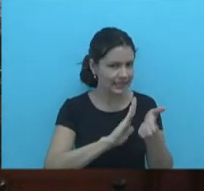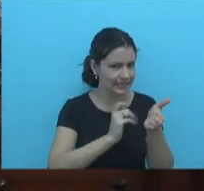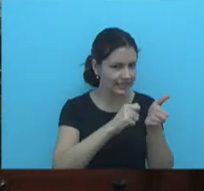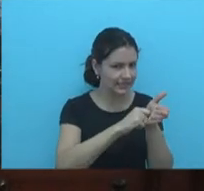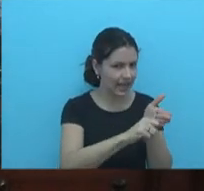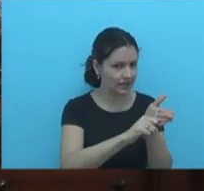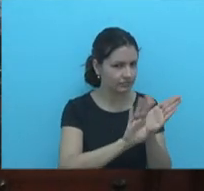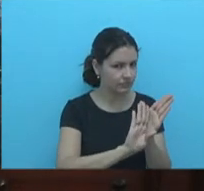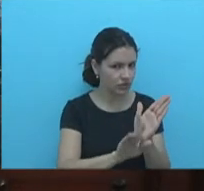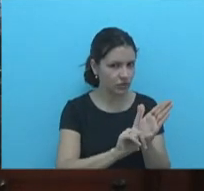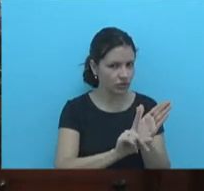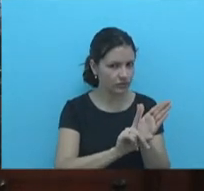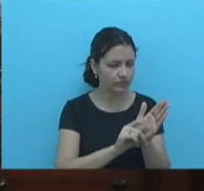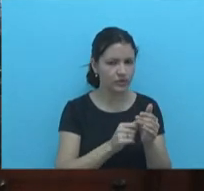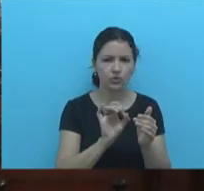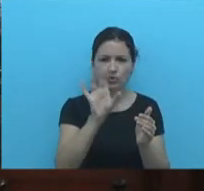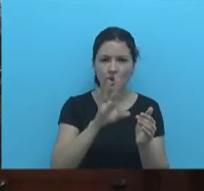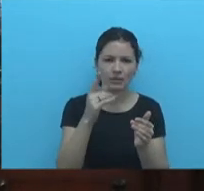Bueno.